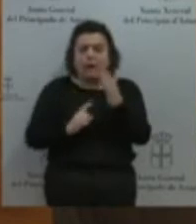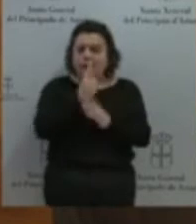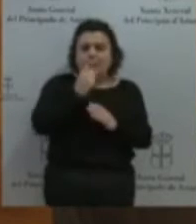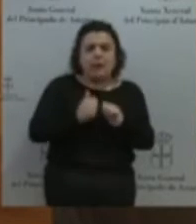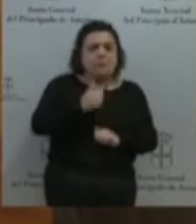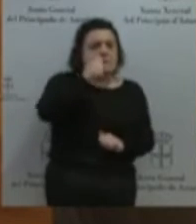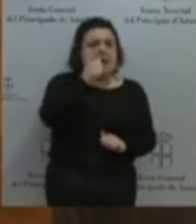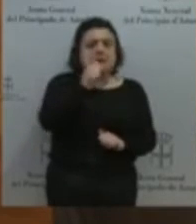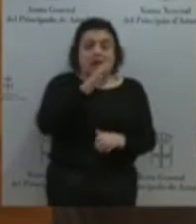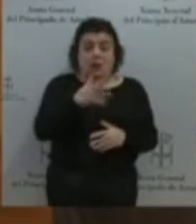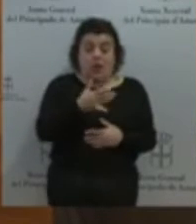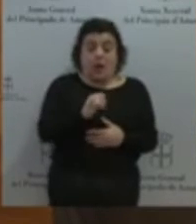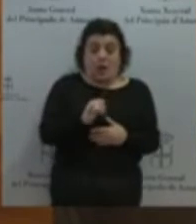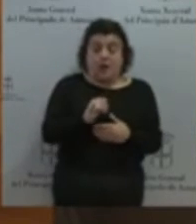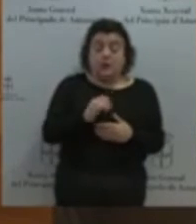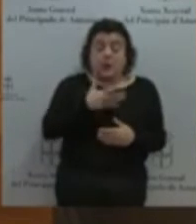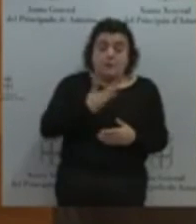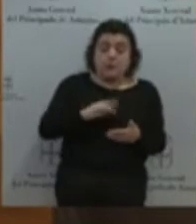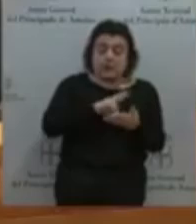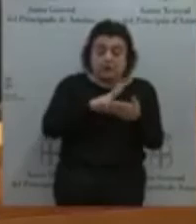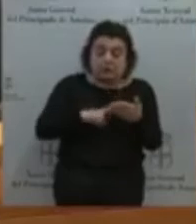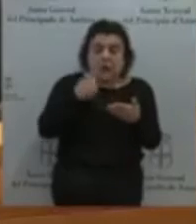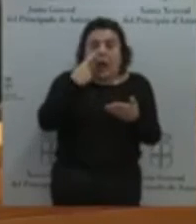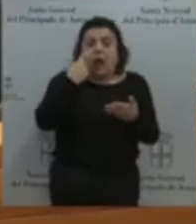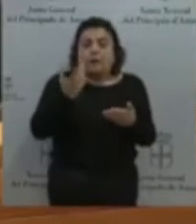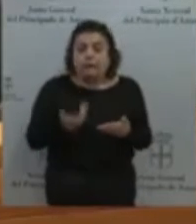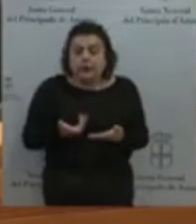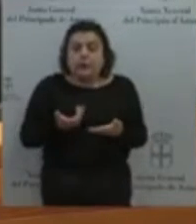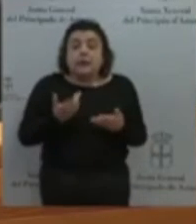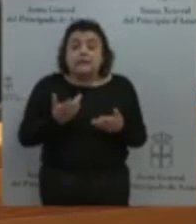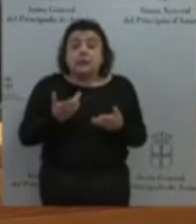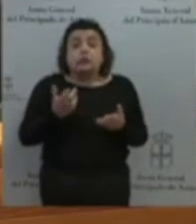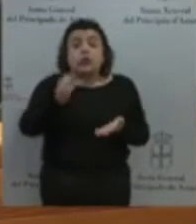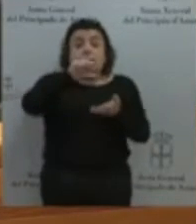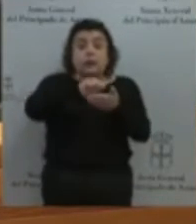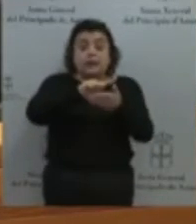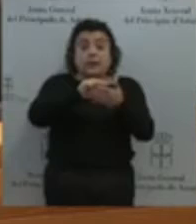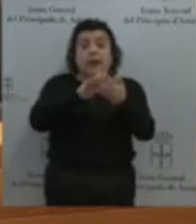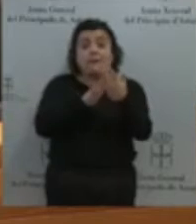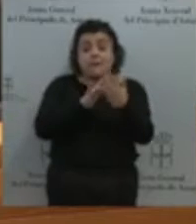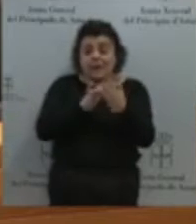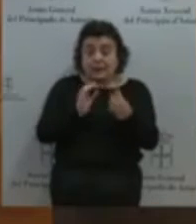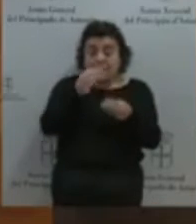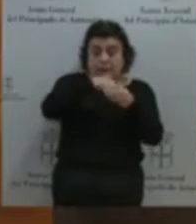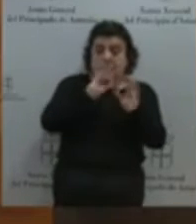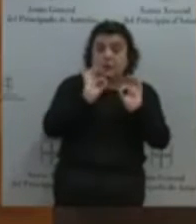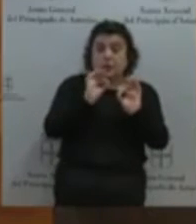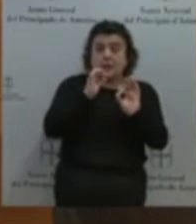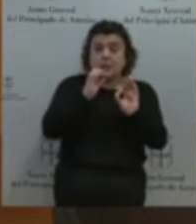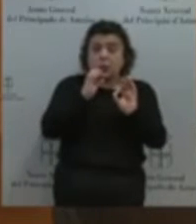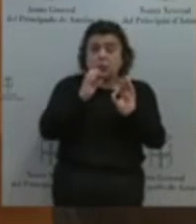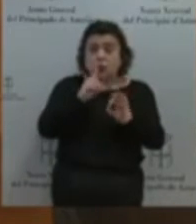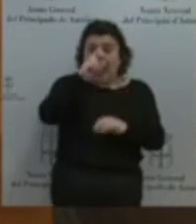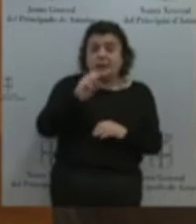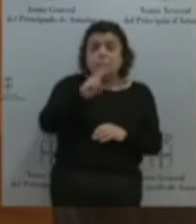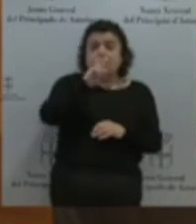alguna manera, es el de la ciudad de Valencia, que en el año antes de la pandemia, en el año 2019, pronostica que